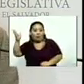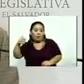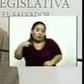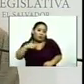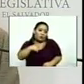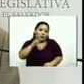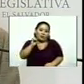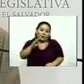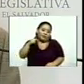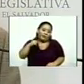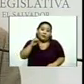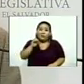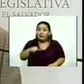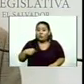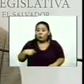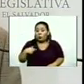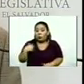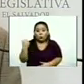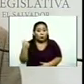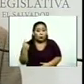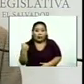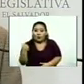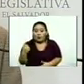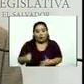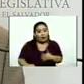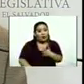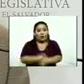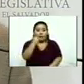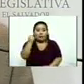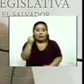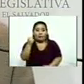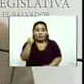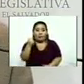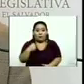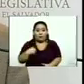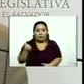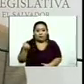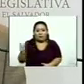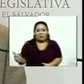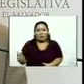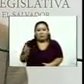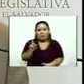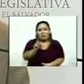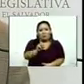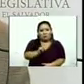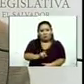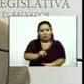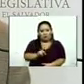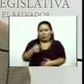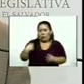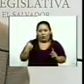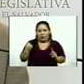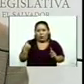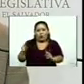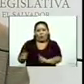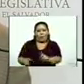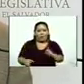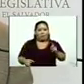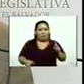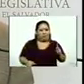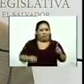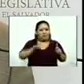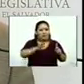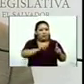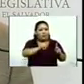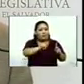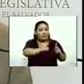digo, lastimosamente no entender al podio que llegó, al nivel que llegó y el papel